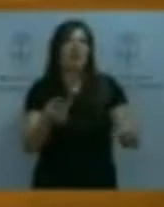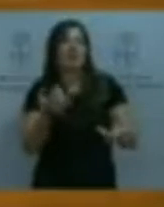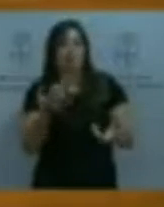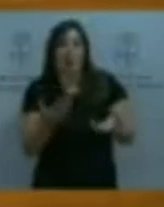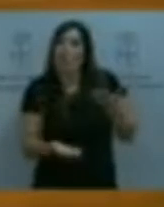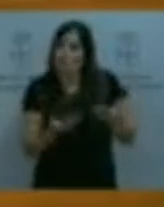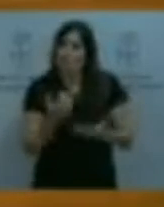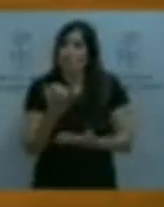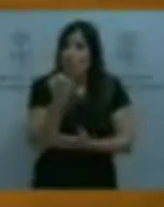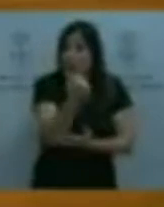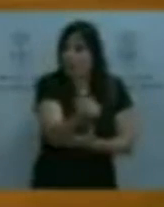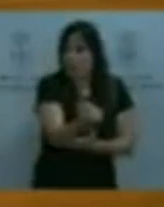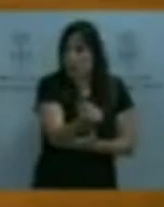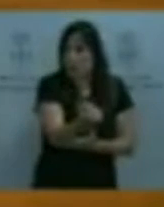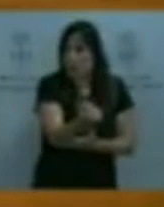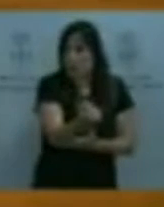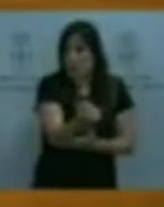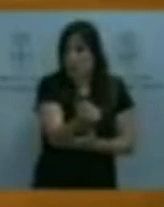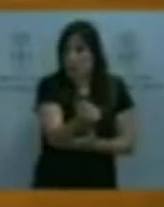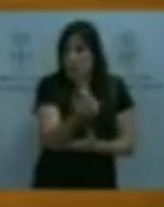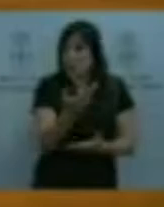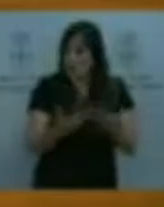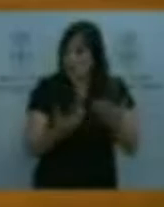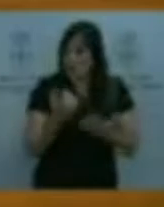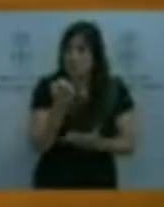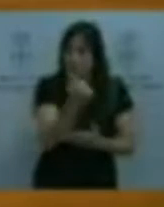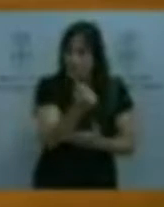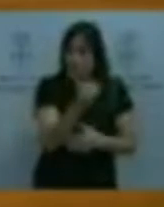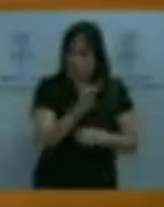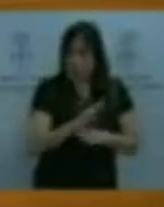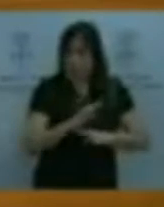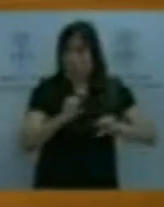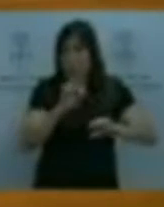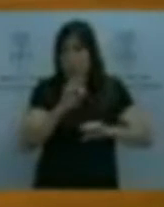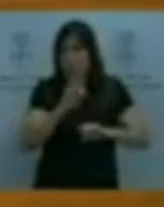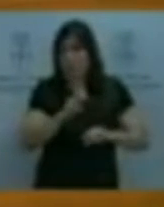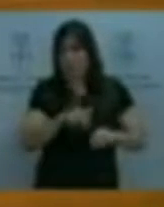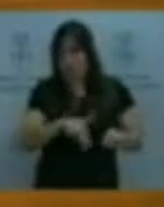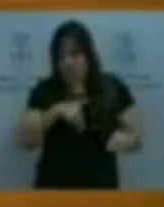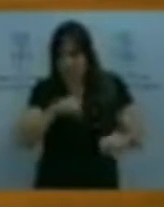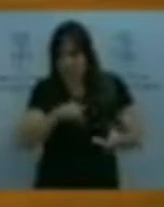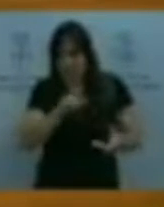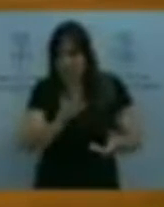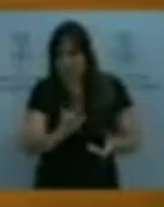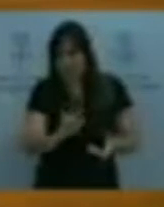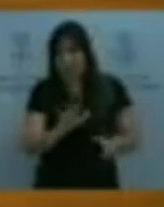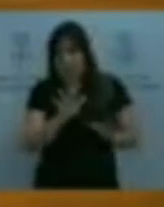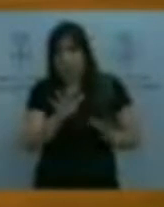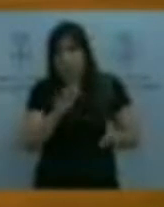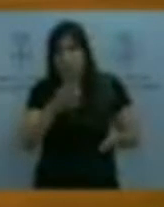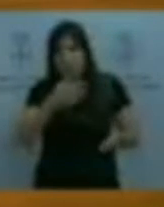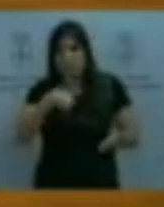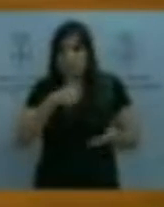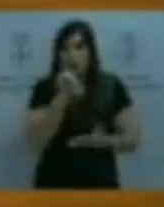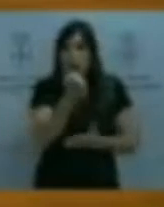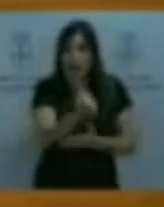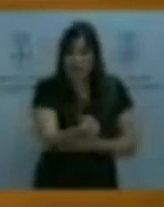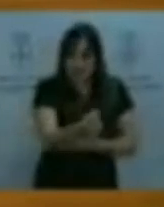merecen un apoyo desde la Junta General del Principado, y en aras de ese apoyo que se merece, y como